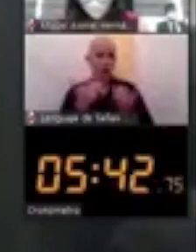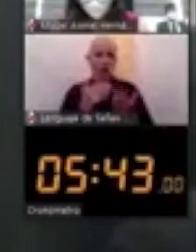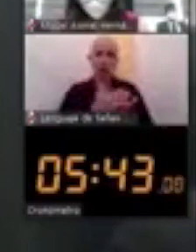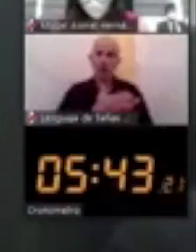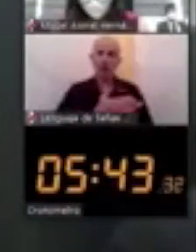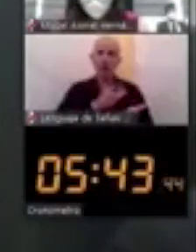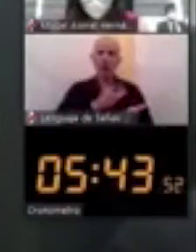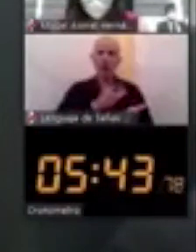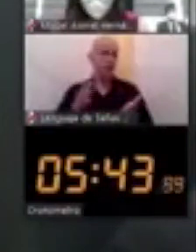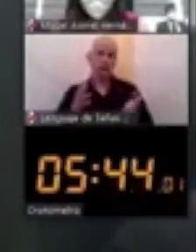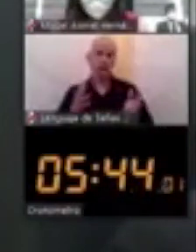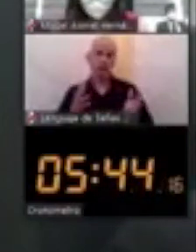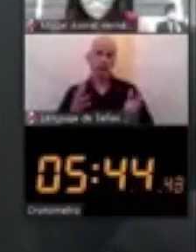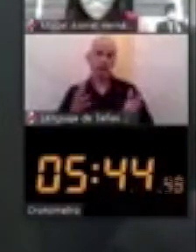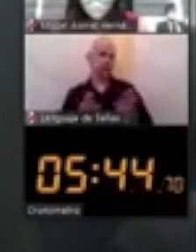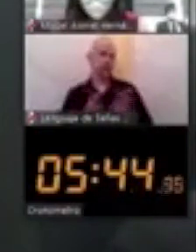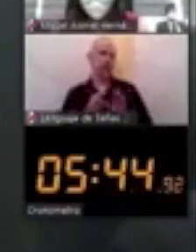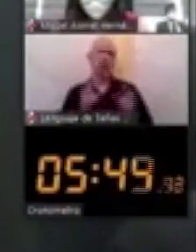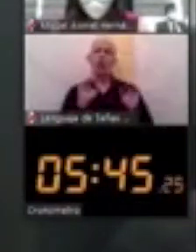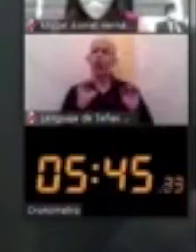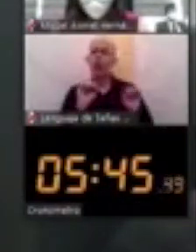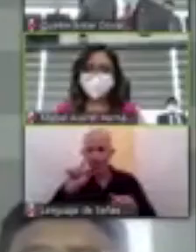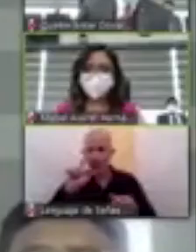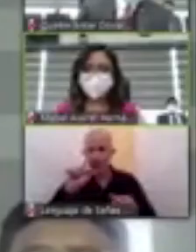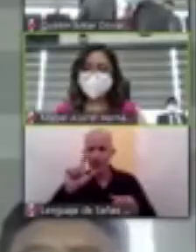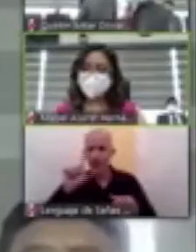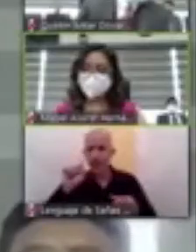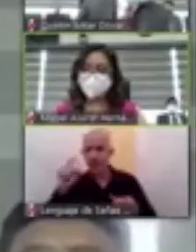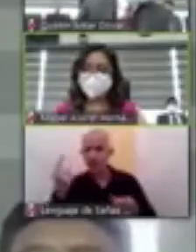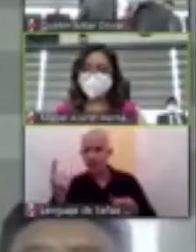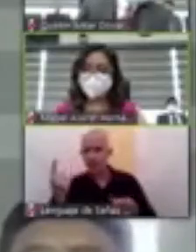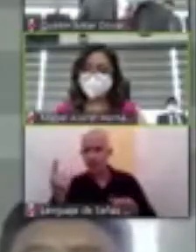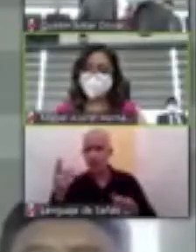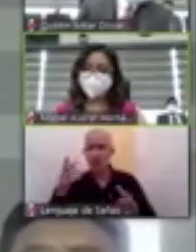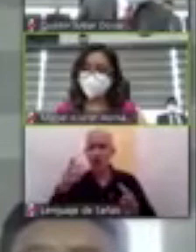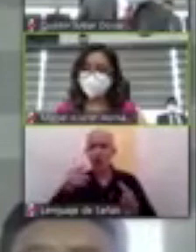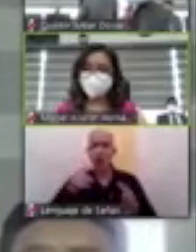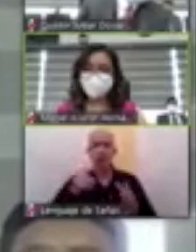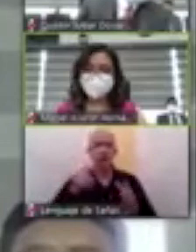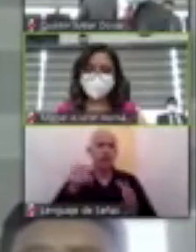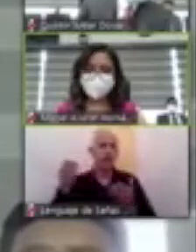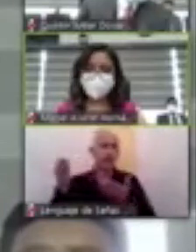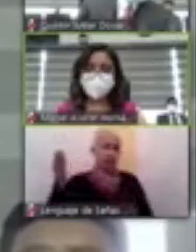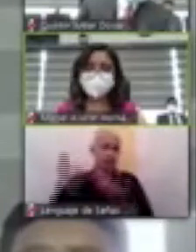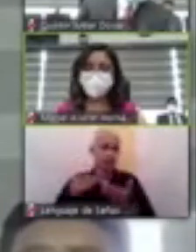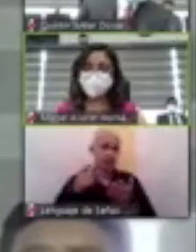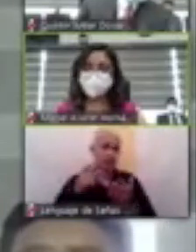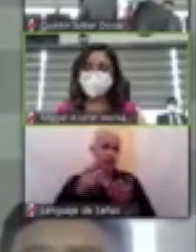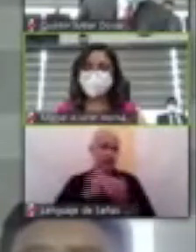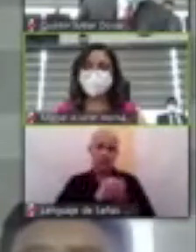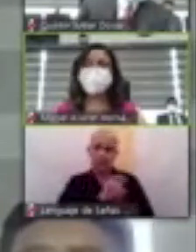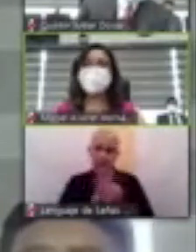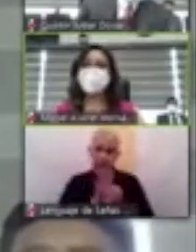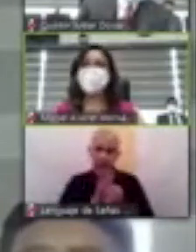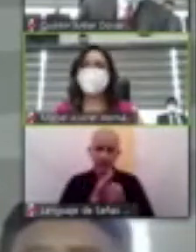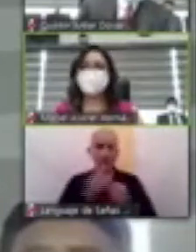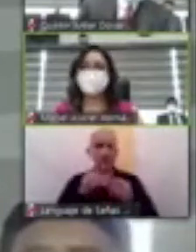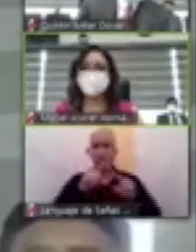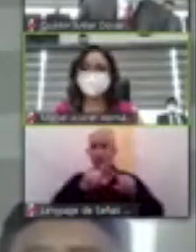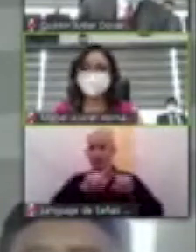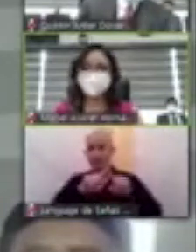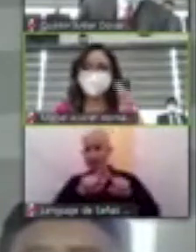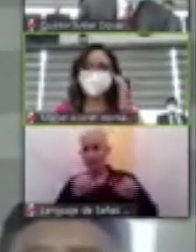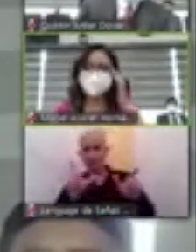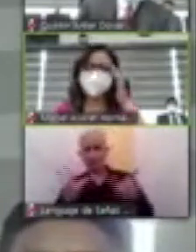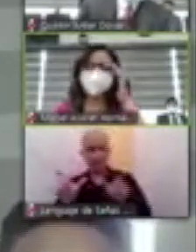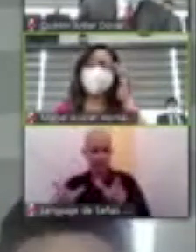estarán dadas las condiciones para una jornada en paz la llegada del virus sars 2 obliga a tomar medidas necesarias para proteger